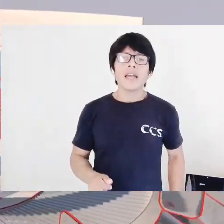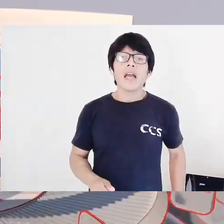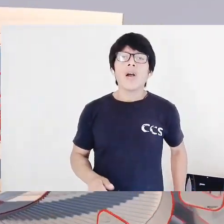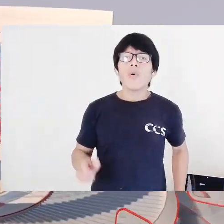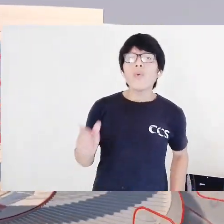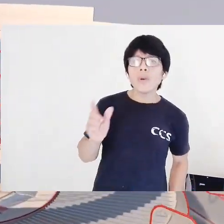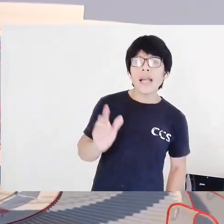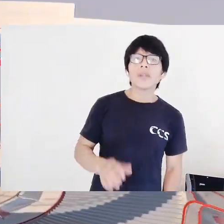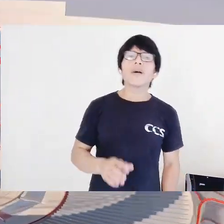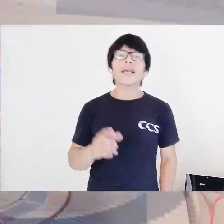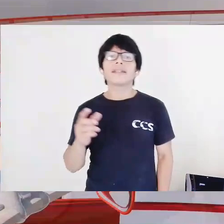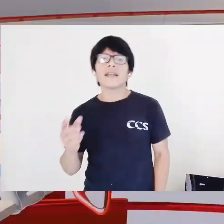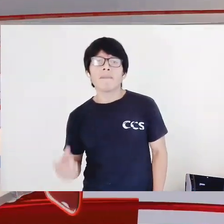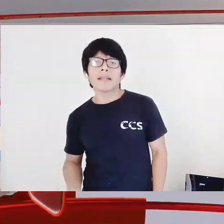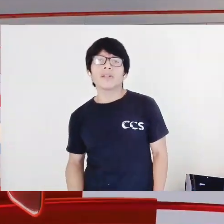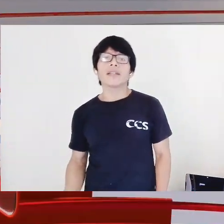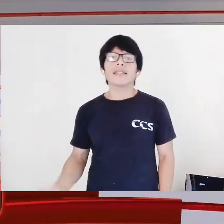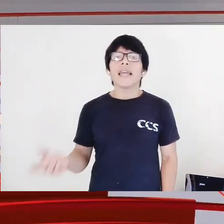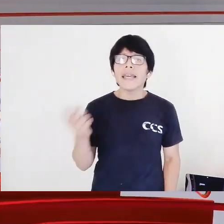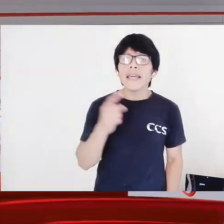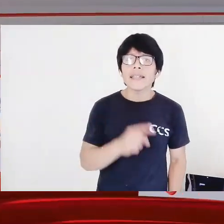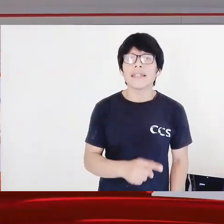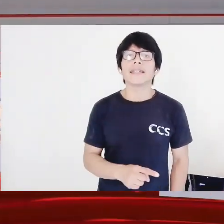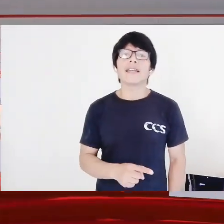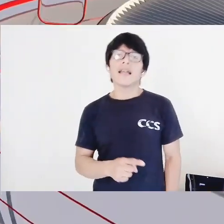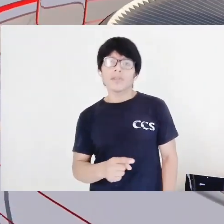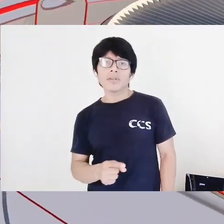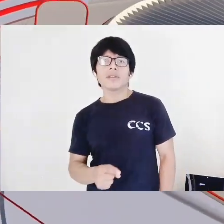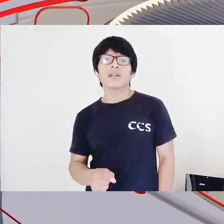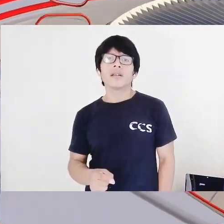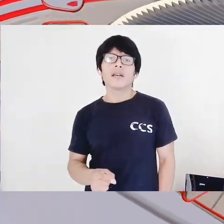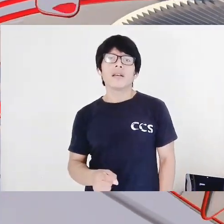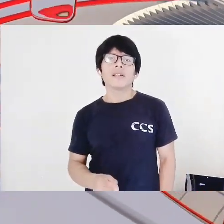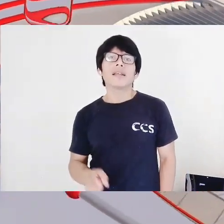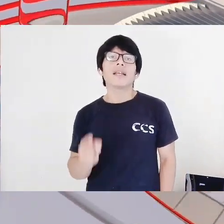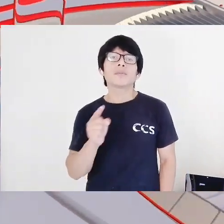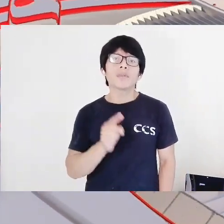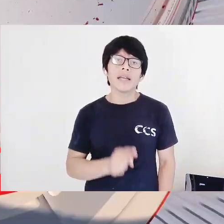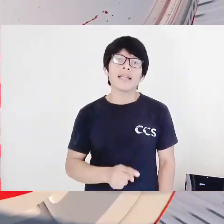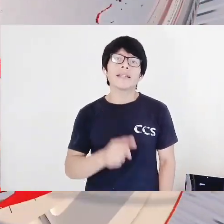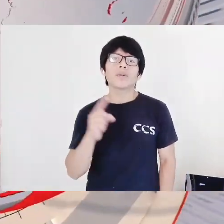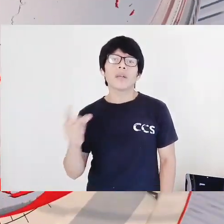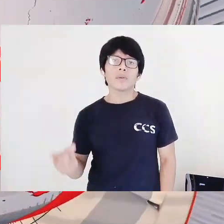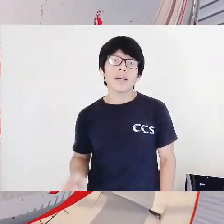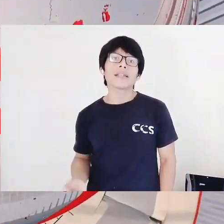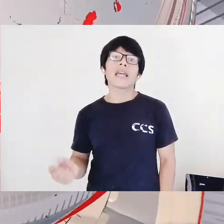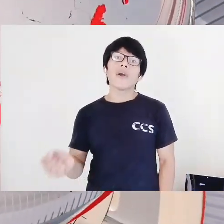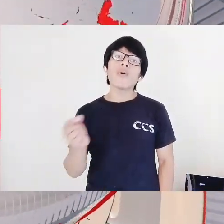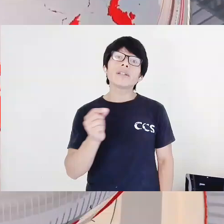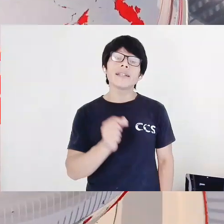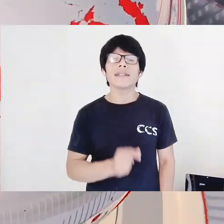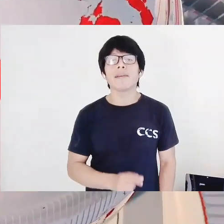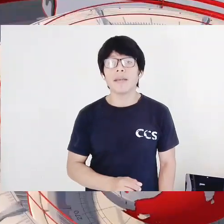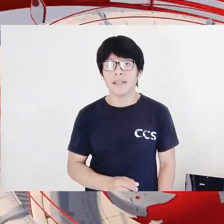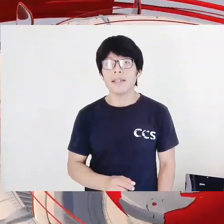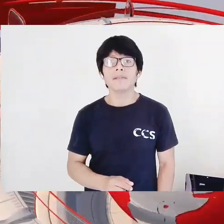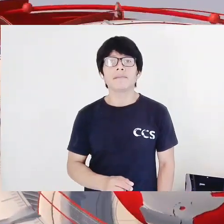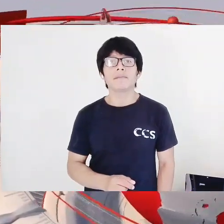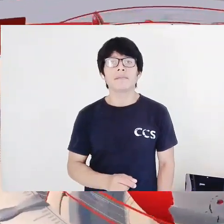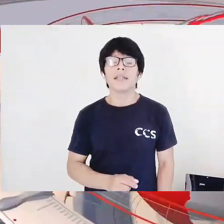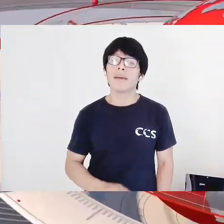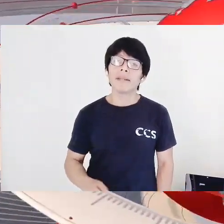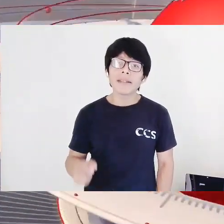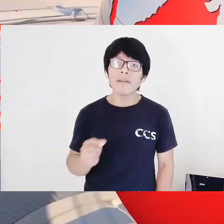pidiéndoles un alto a las desapariciones y asesinatos de las mujeres de Ciudad Juárez, que hoy